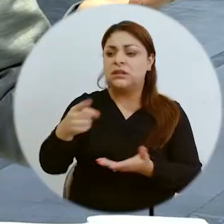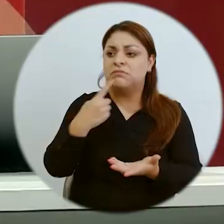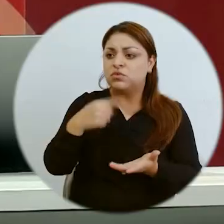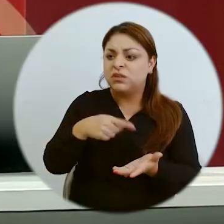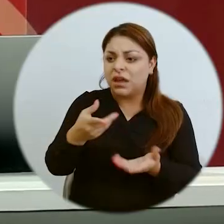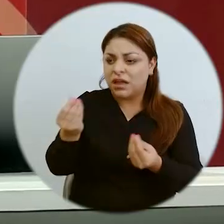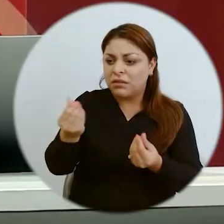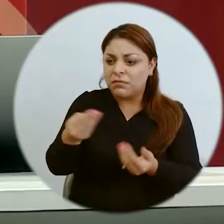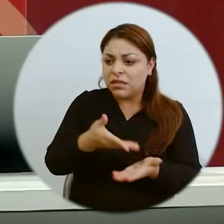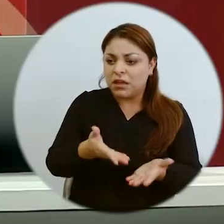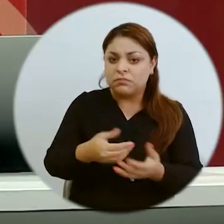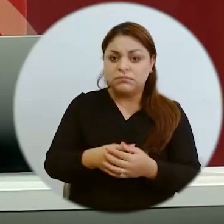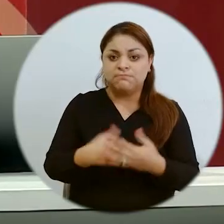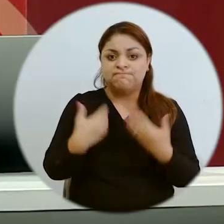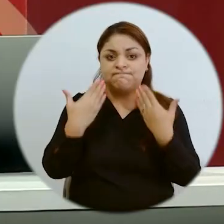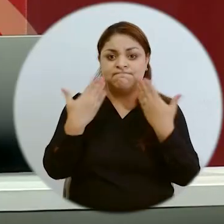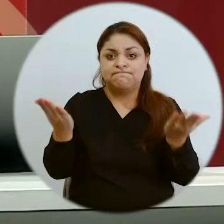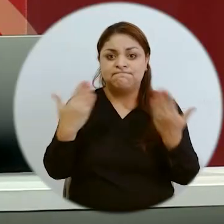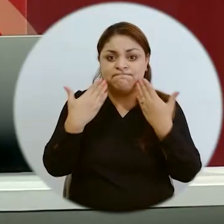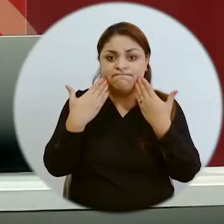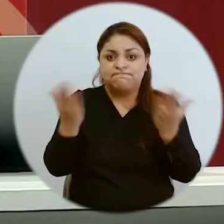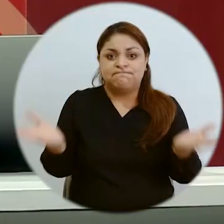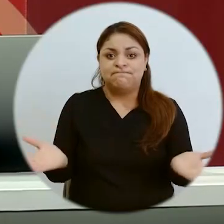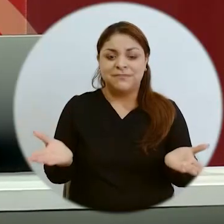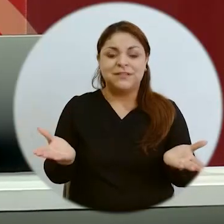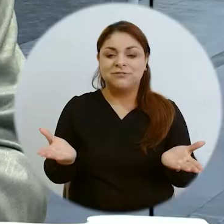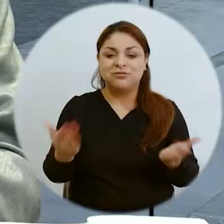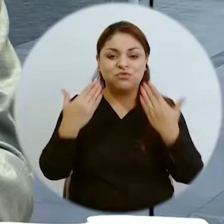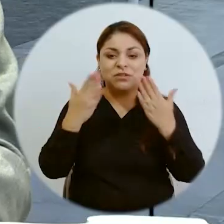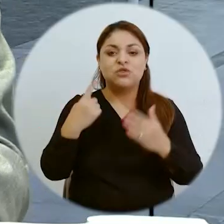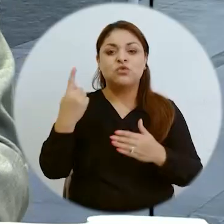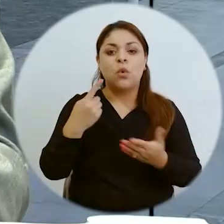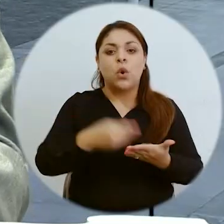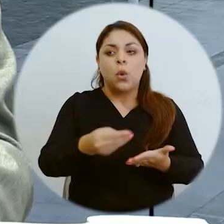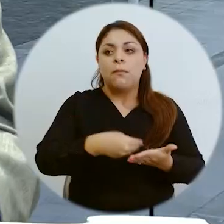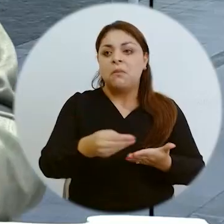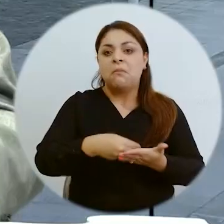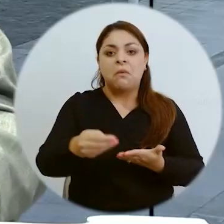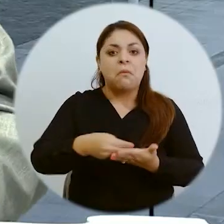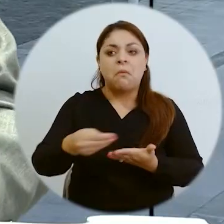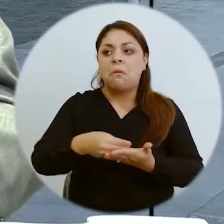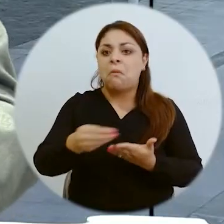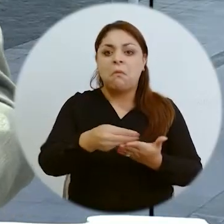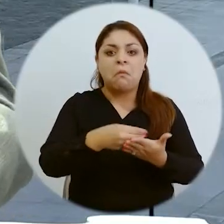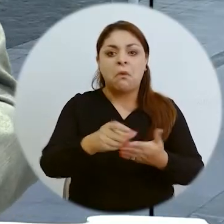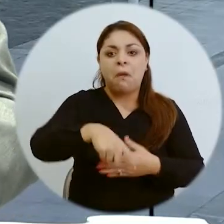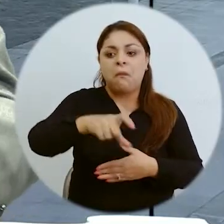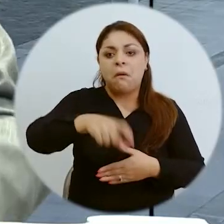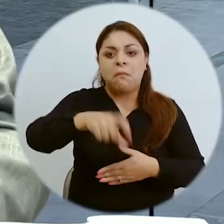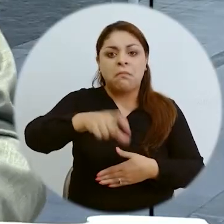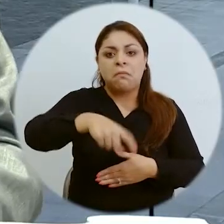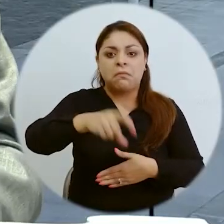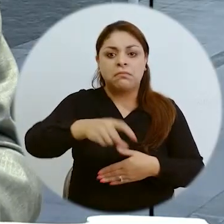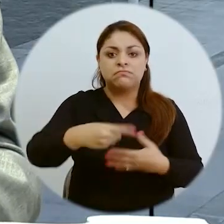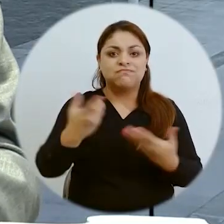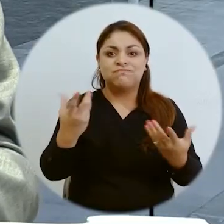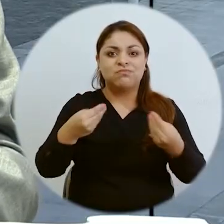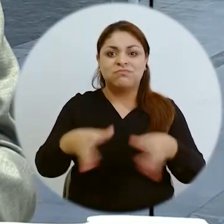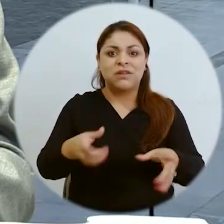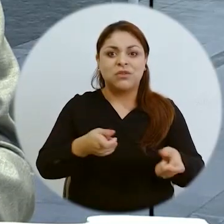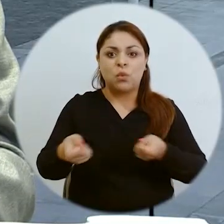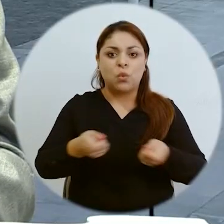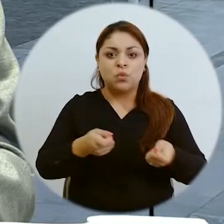fue, no sé en qué gasté eso, y puro préstamo de consumo y el descontrol por la utilización de este tipo